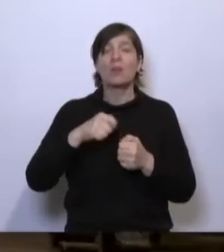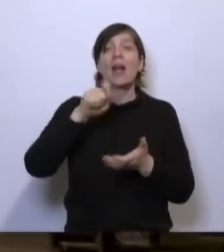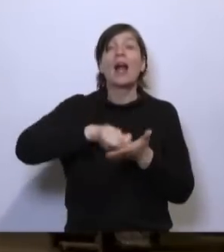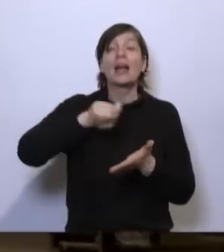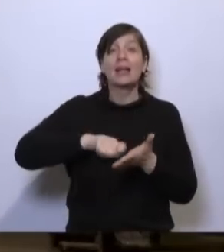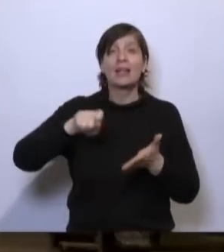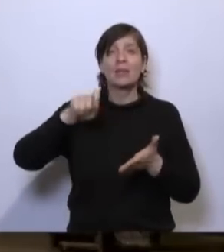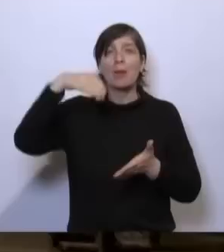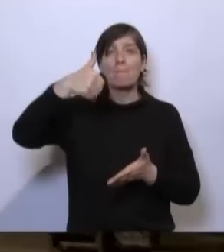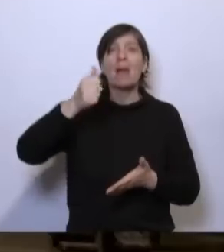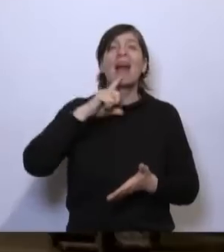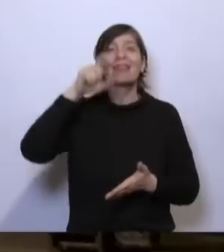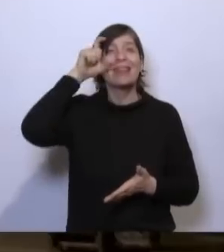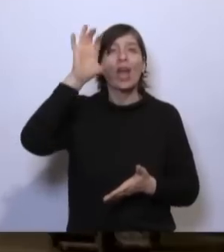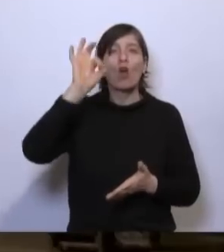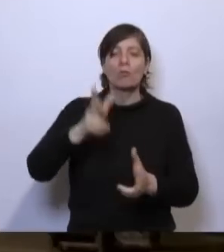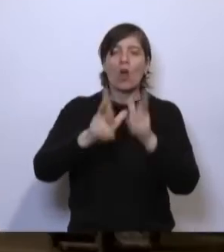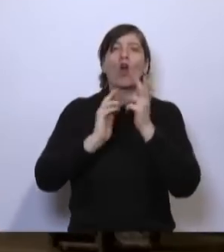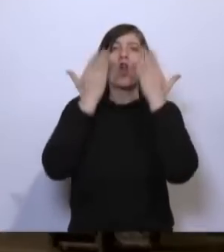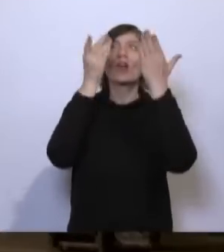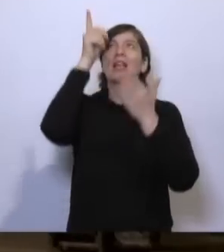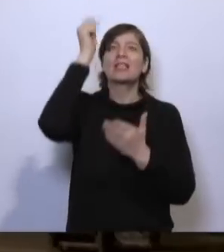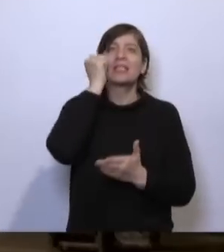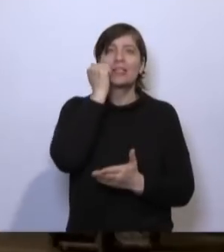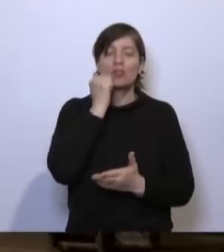según San Mateo.